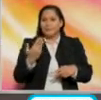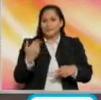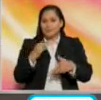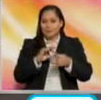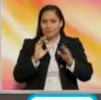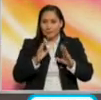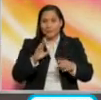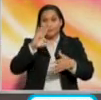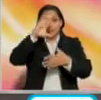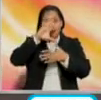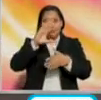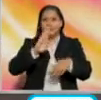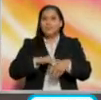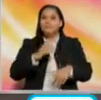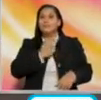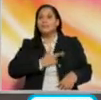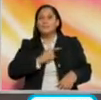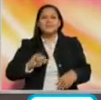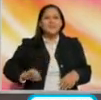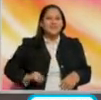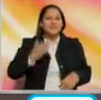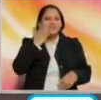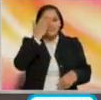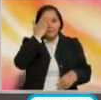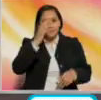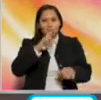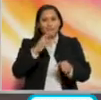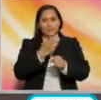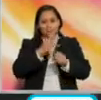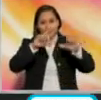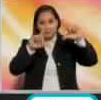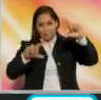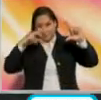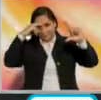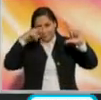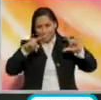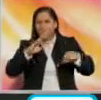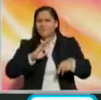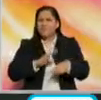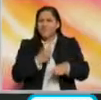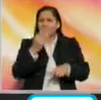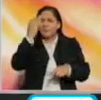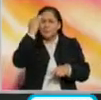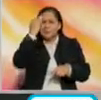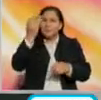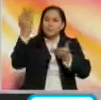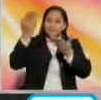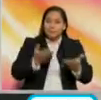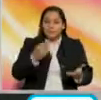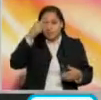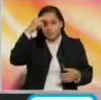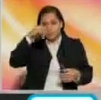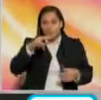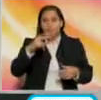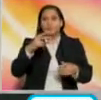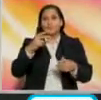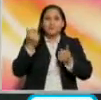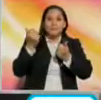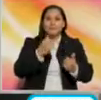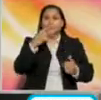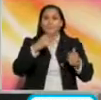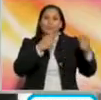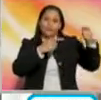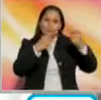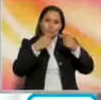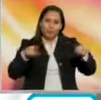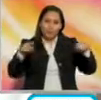de Latinoamérica, lo que más te interesaba era nuestra República Mexicana. ¿Por qué te tardas tanto en venir acá a México a traernos tu música? Bueno,